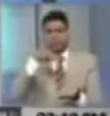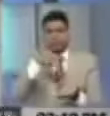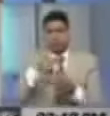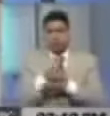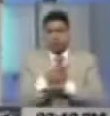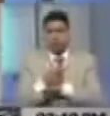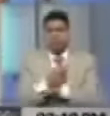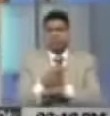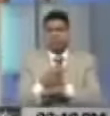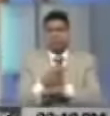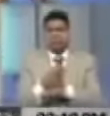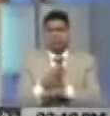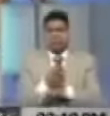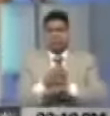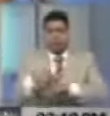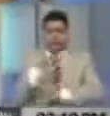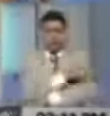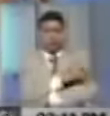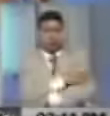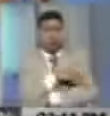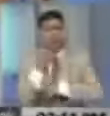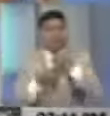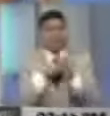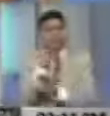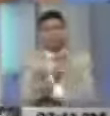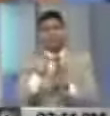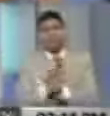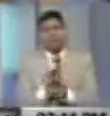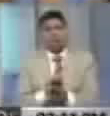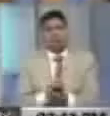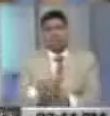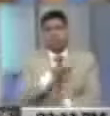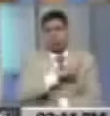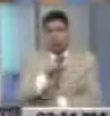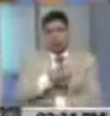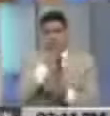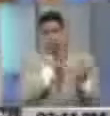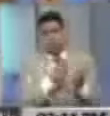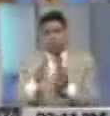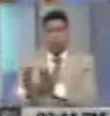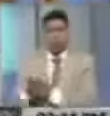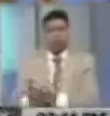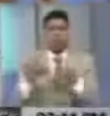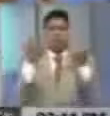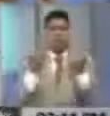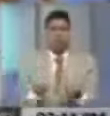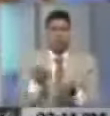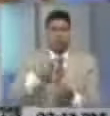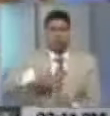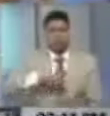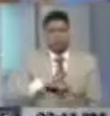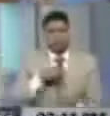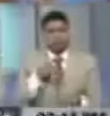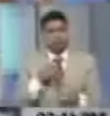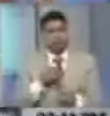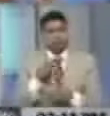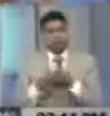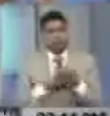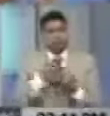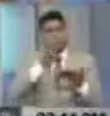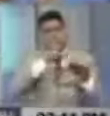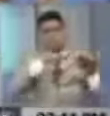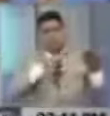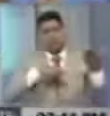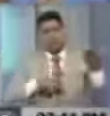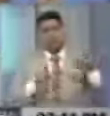nada. Tiene que venir el gobierno del presidente Nicolás Maduro a poner orden. Y en este caso, nosotros seguimos revisando cada